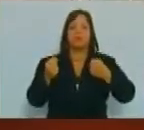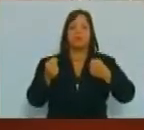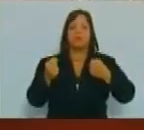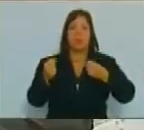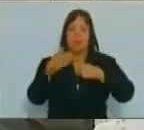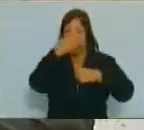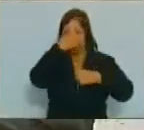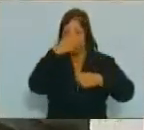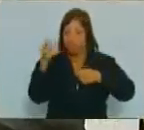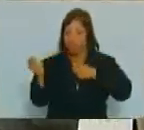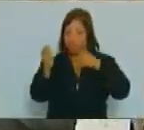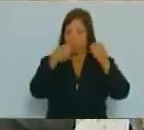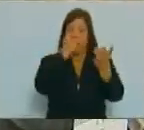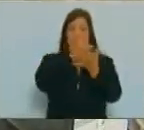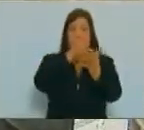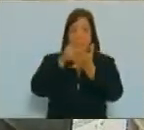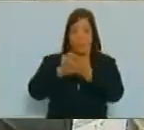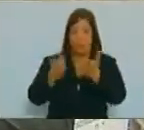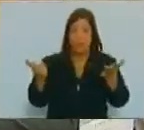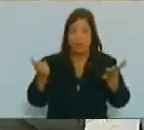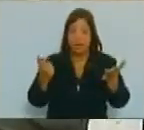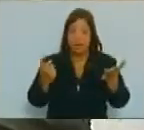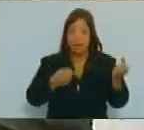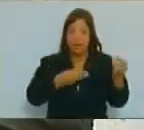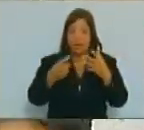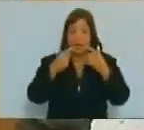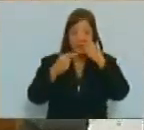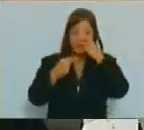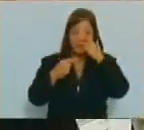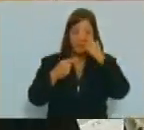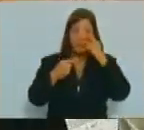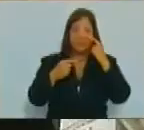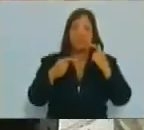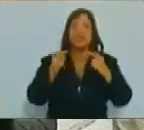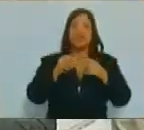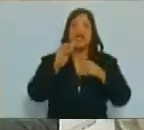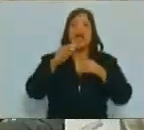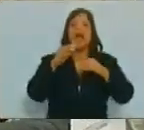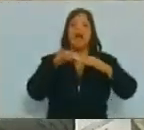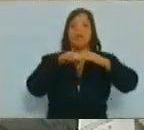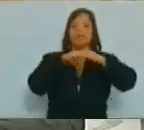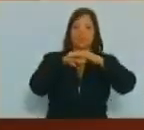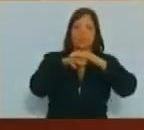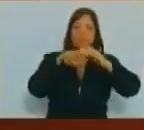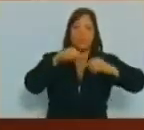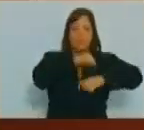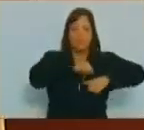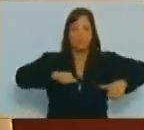terroristas para financiar el terrorismo parecerá que los llevaban y lo agarré una alcabala